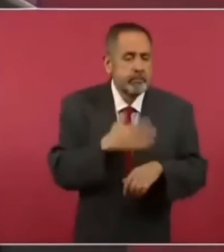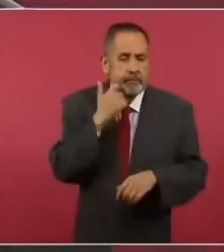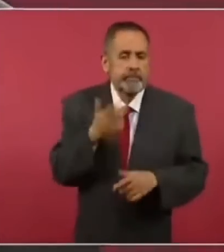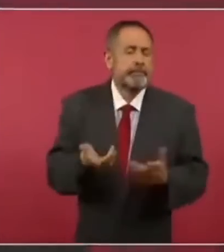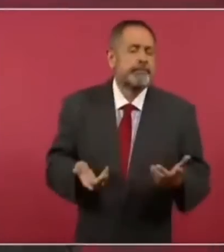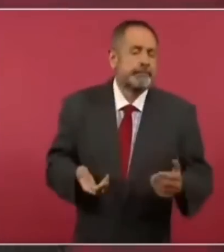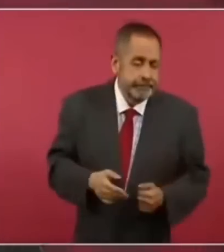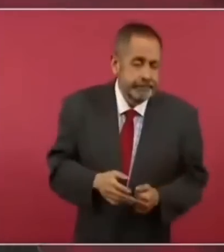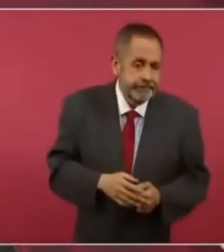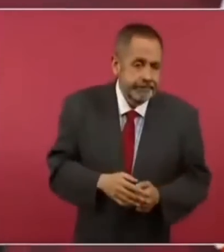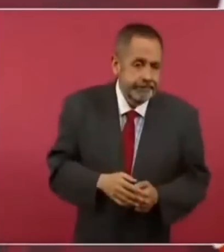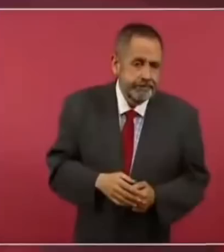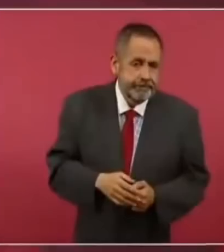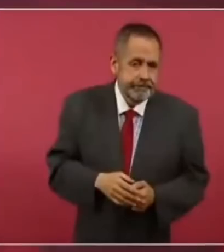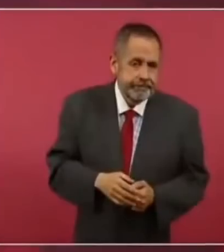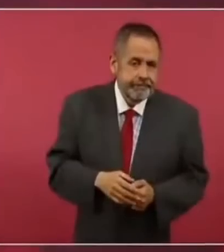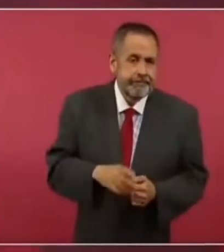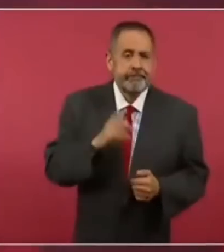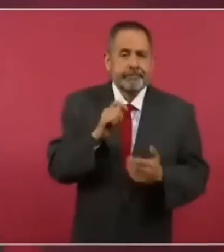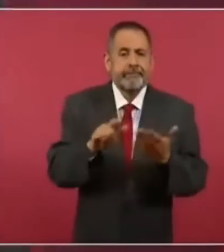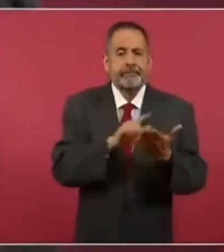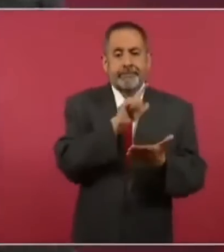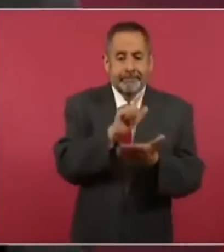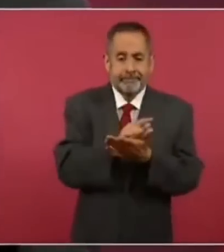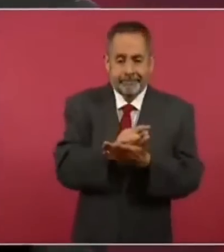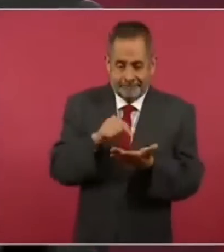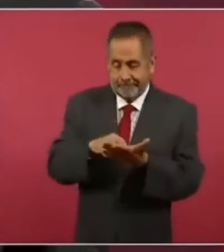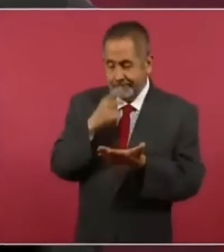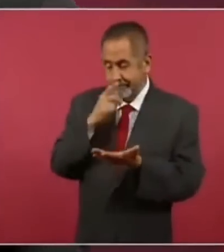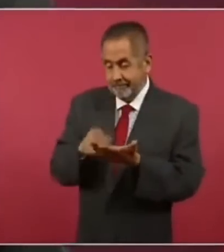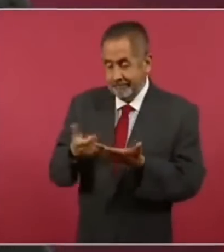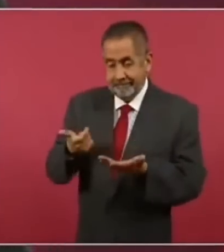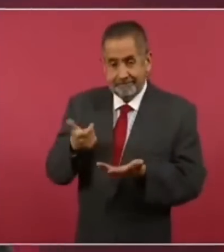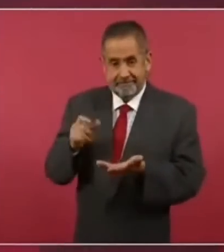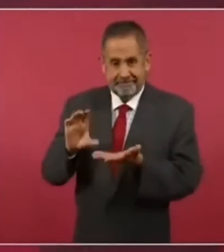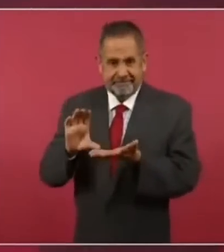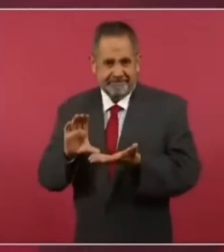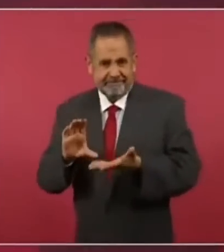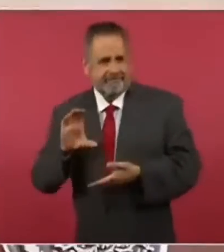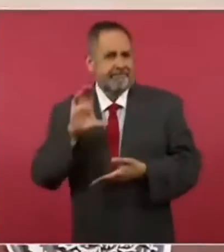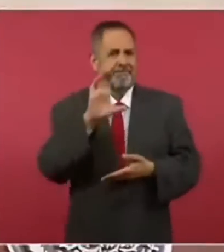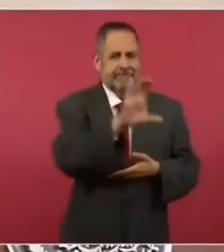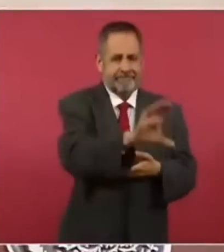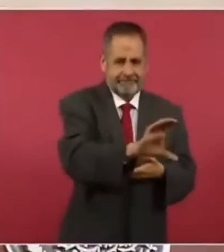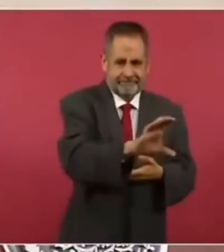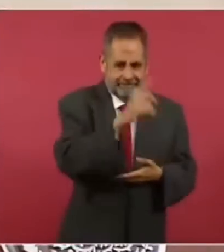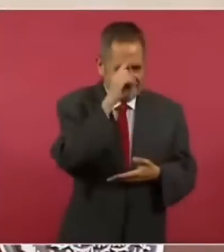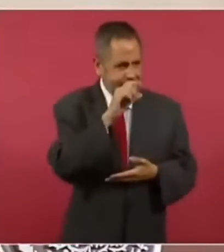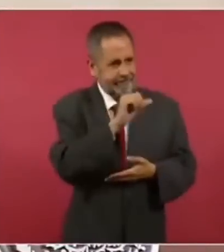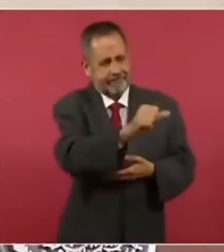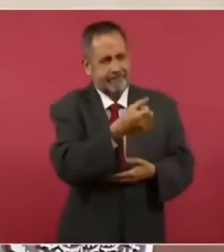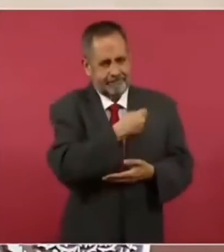quieren? Porque por ley les tenemos que transferir los fondos para la salud,